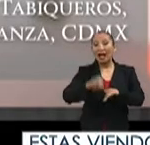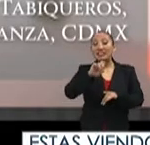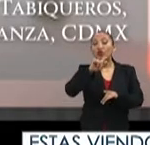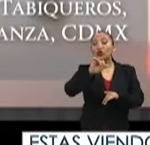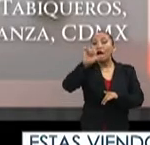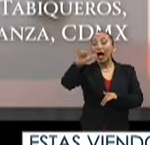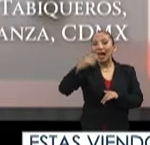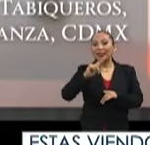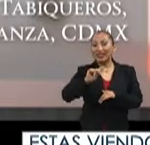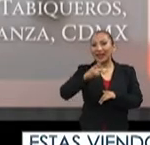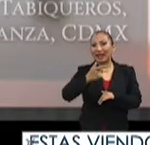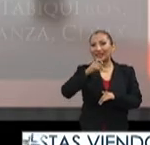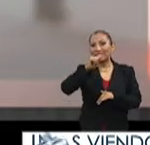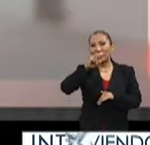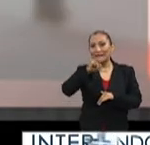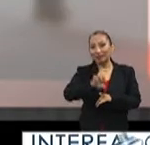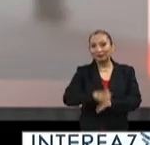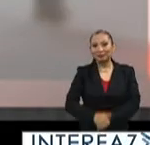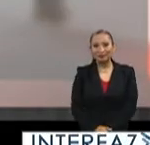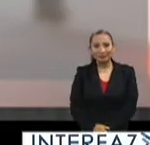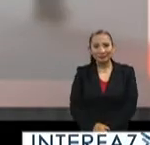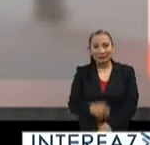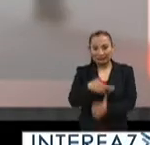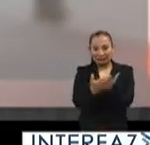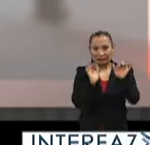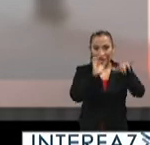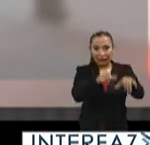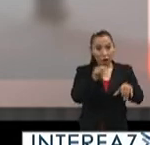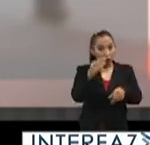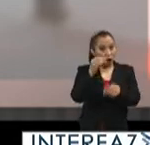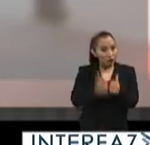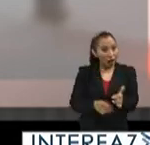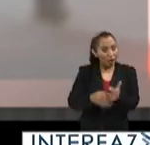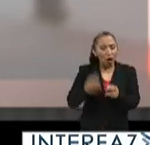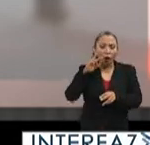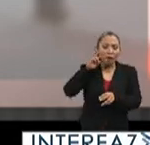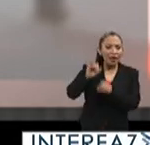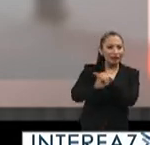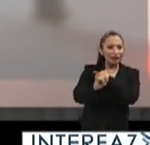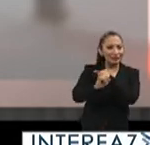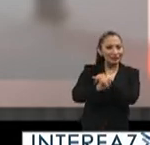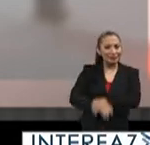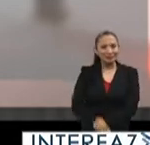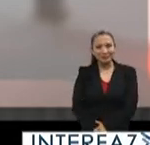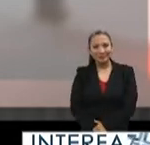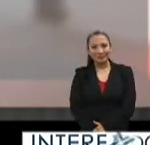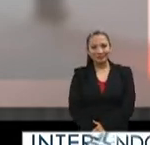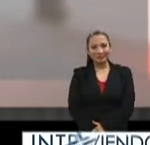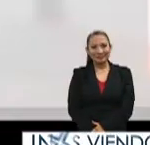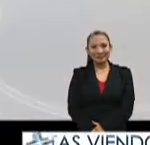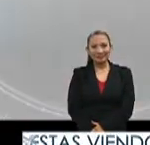de Televisión Educativa. Regístrate y no faltes o síguenos en línea.